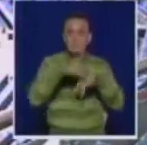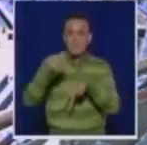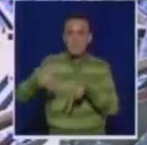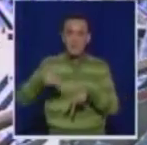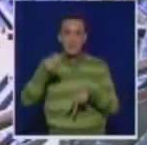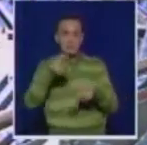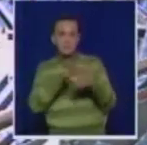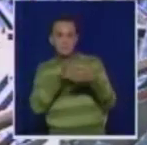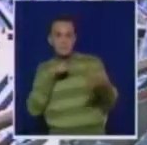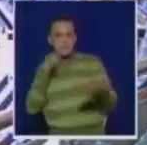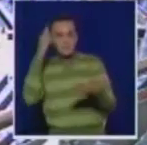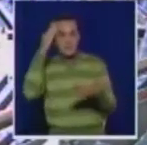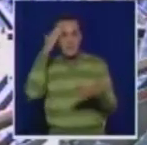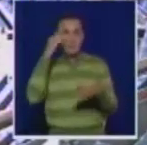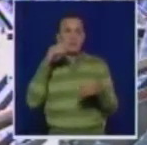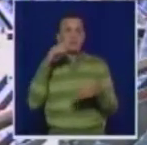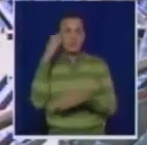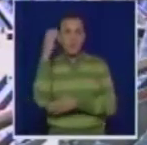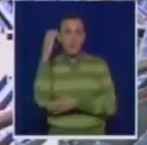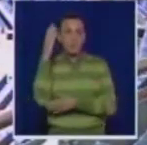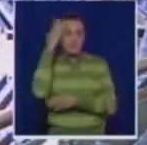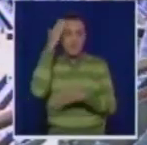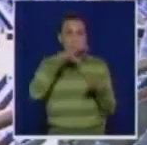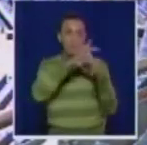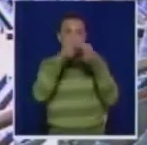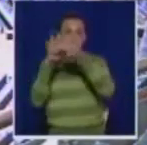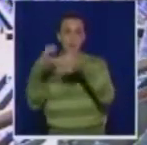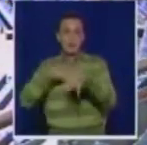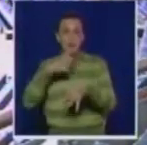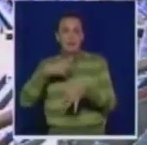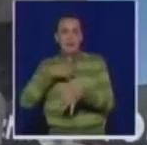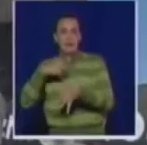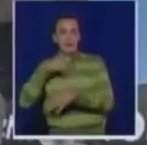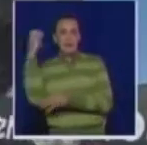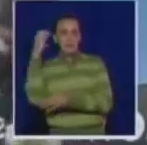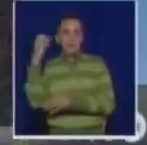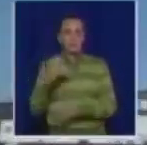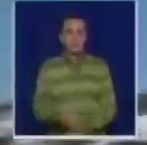que ha dado a Colombia medallas en los Juegos Olímpicos.